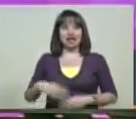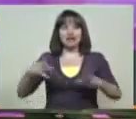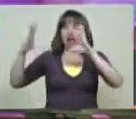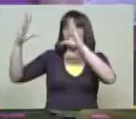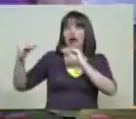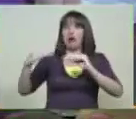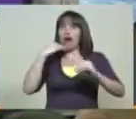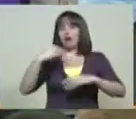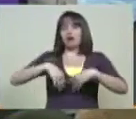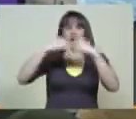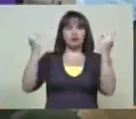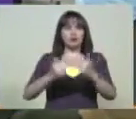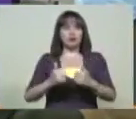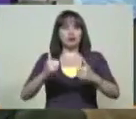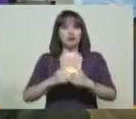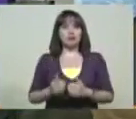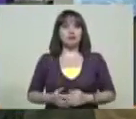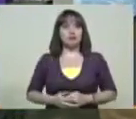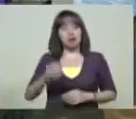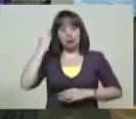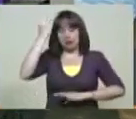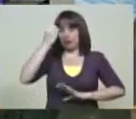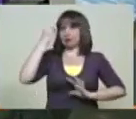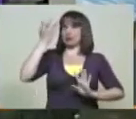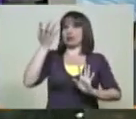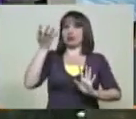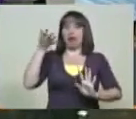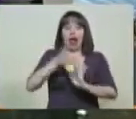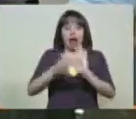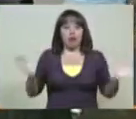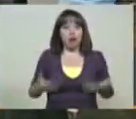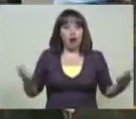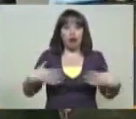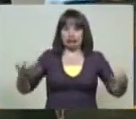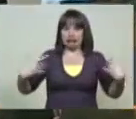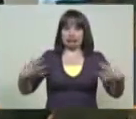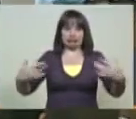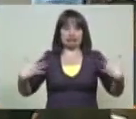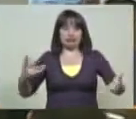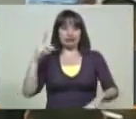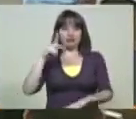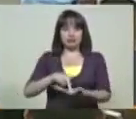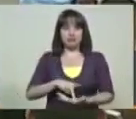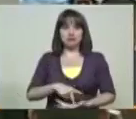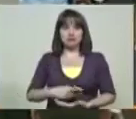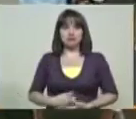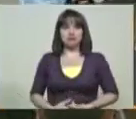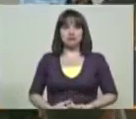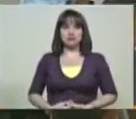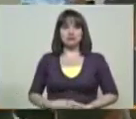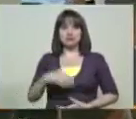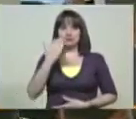estaban dando pues lo dije apúrate vamos a apurar nos va a llegar pues